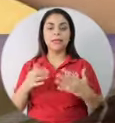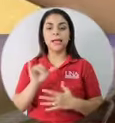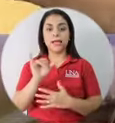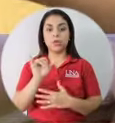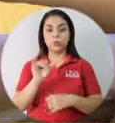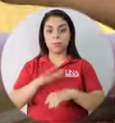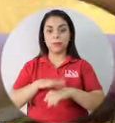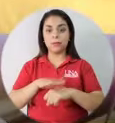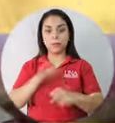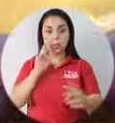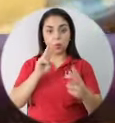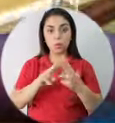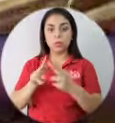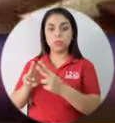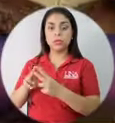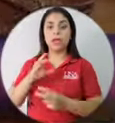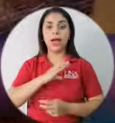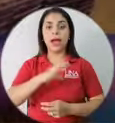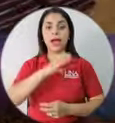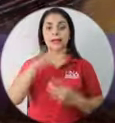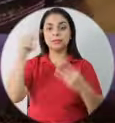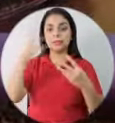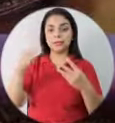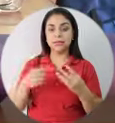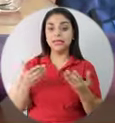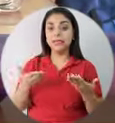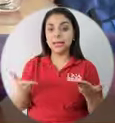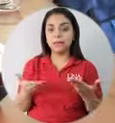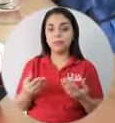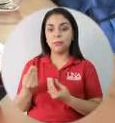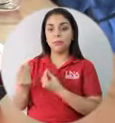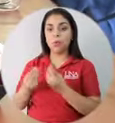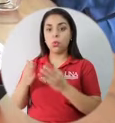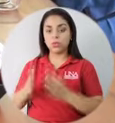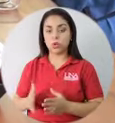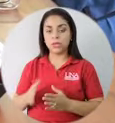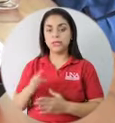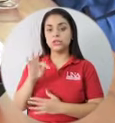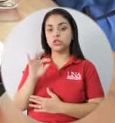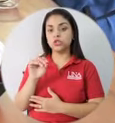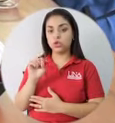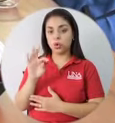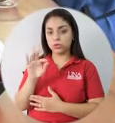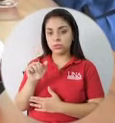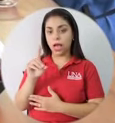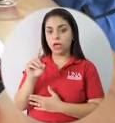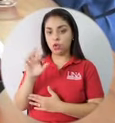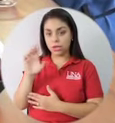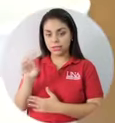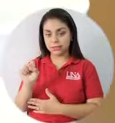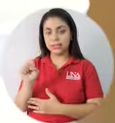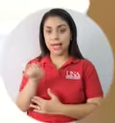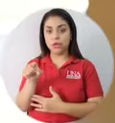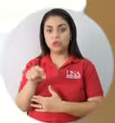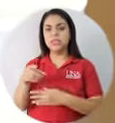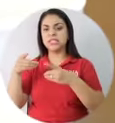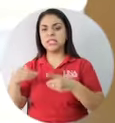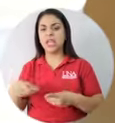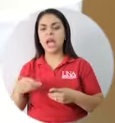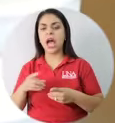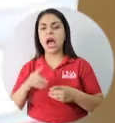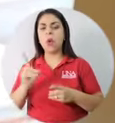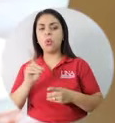el conocer estas características que los productores de café, los tostadores puedan decidir hacia qué